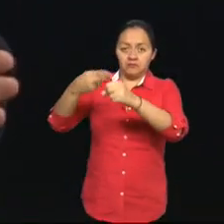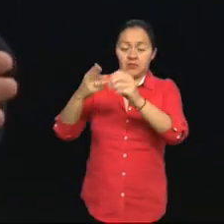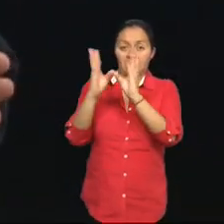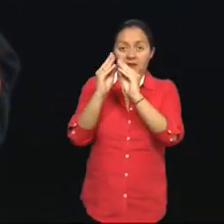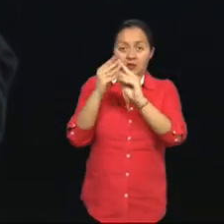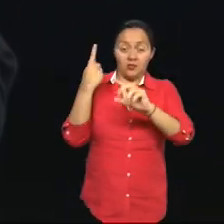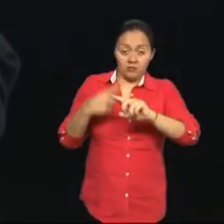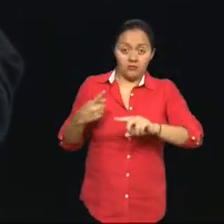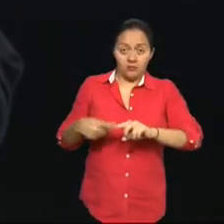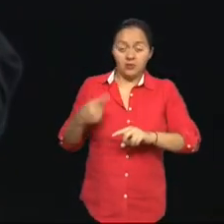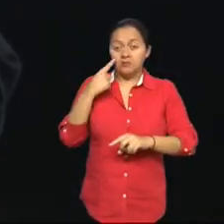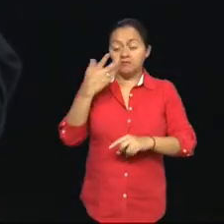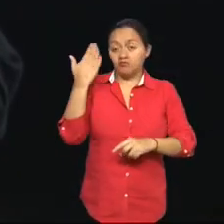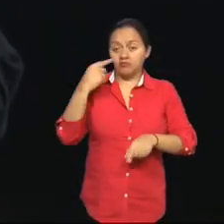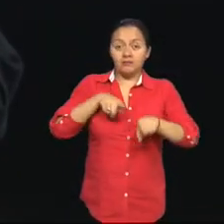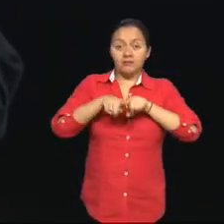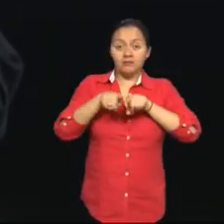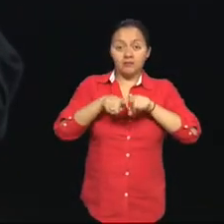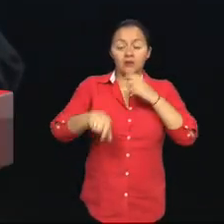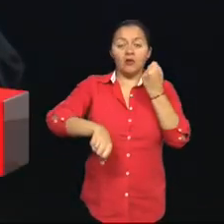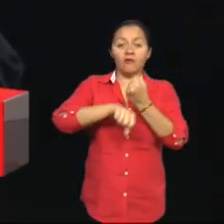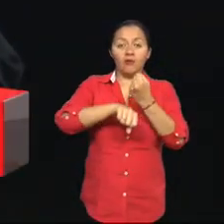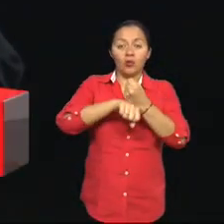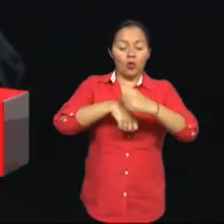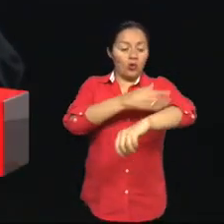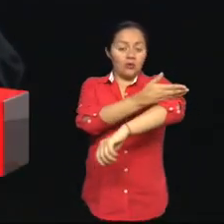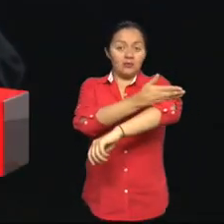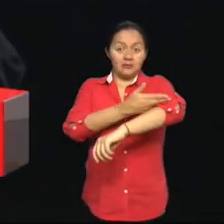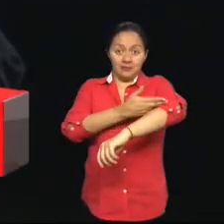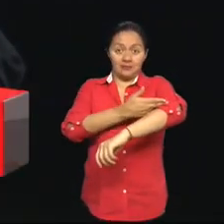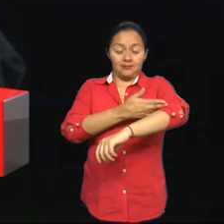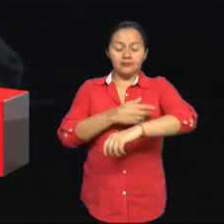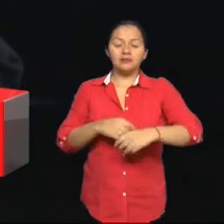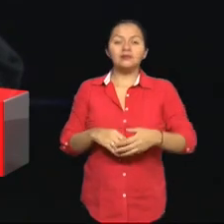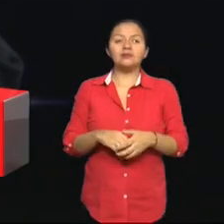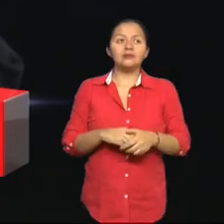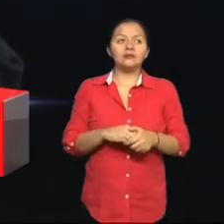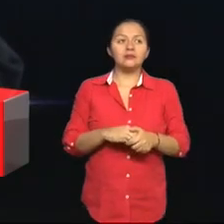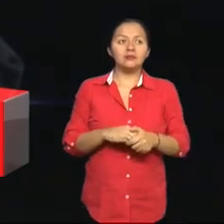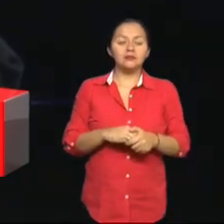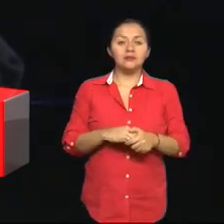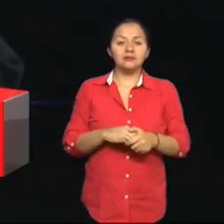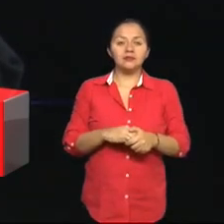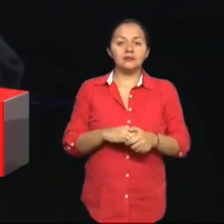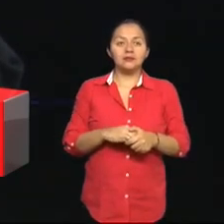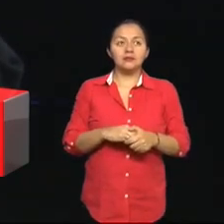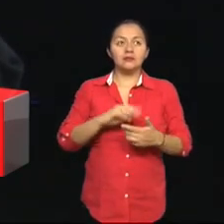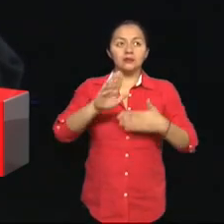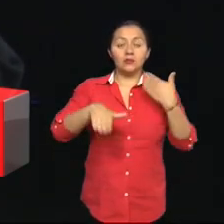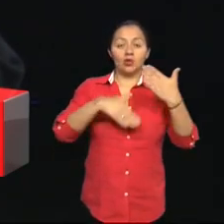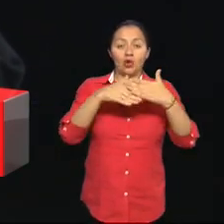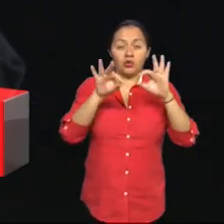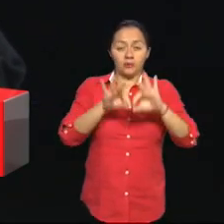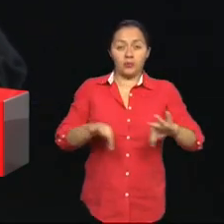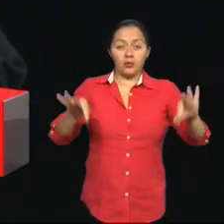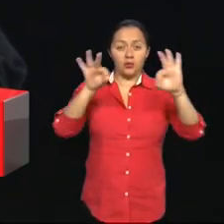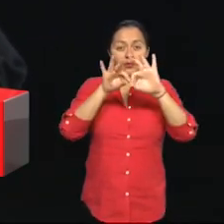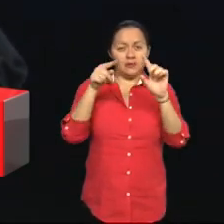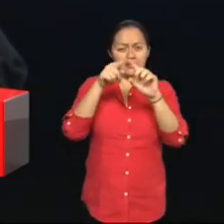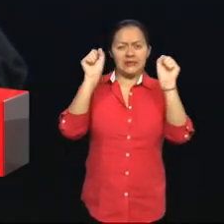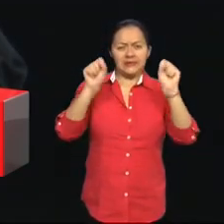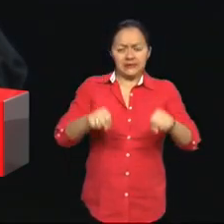participación, como recién el campeonato de fútbol de amputados de pierna, de miembros inferiores. Ay, ay, ay. Y yo creo que es algo importante rescatar eso.